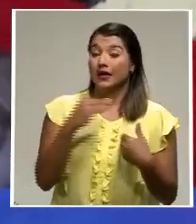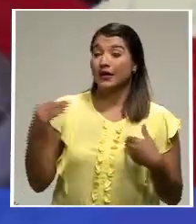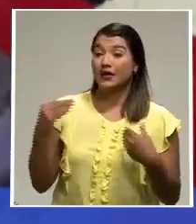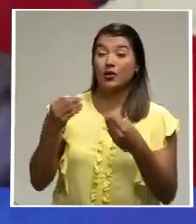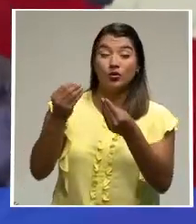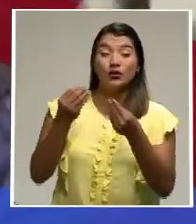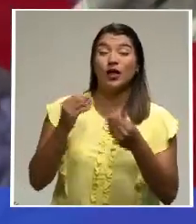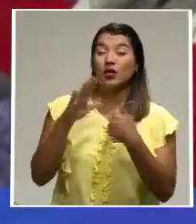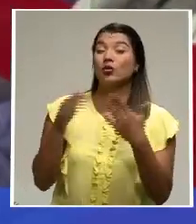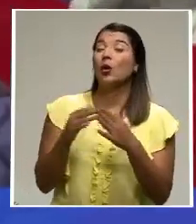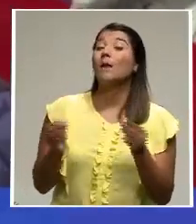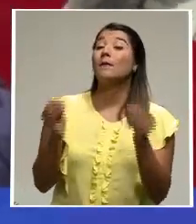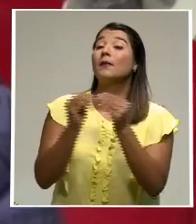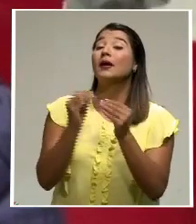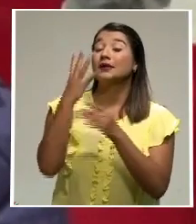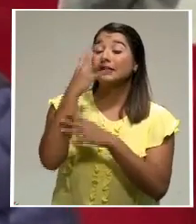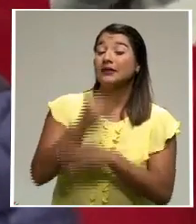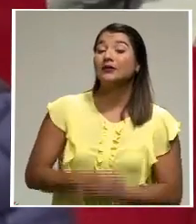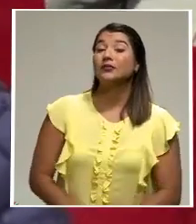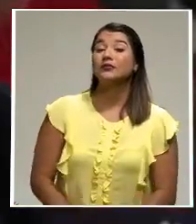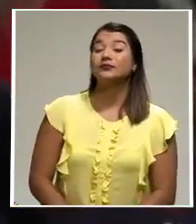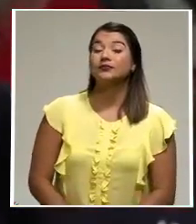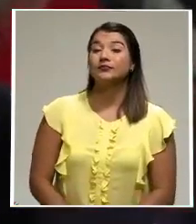vida. Muy bien, muy bien, muy bien.